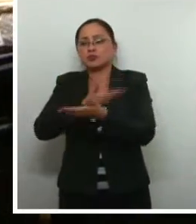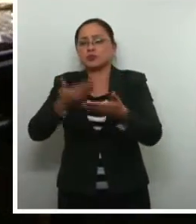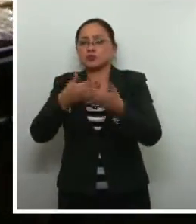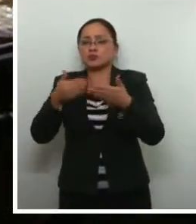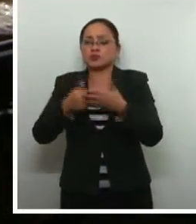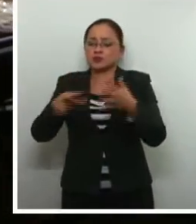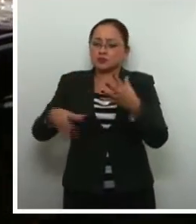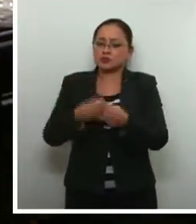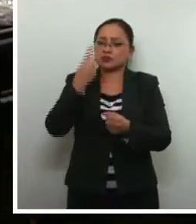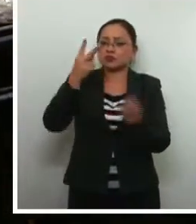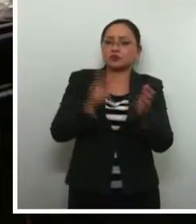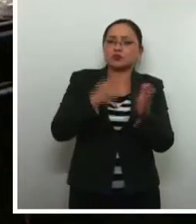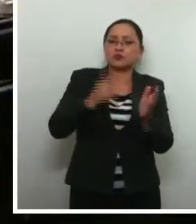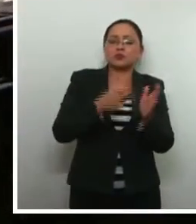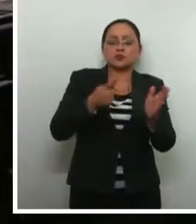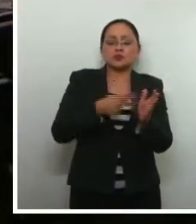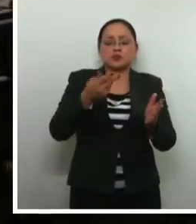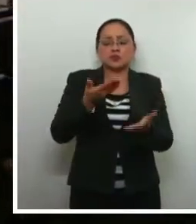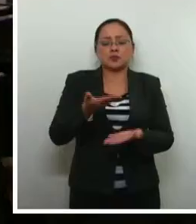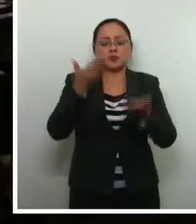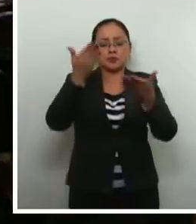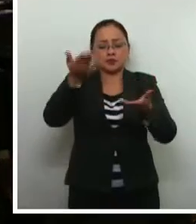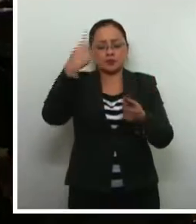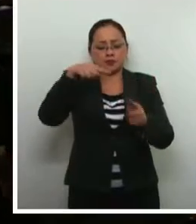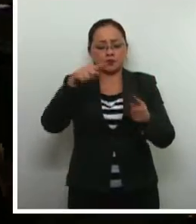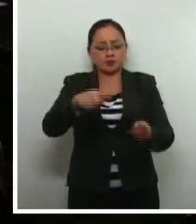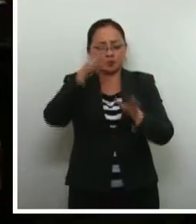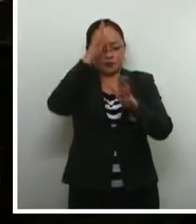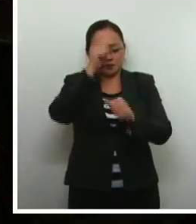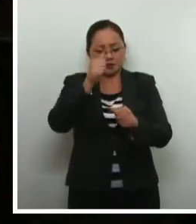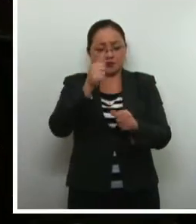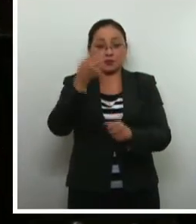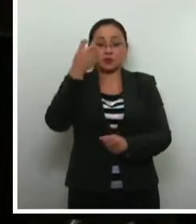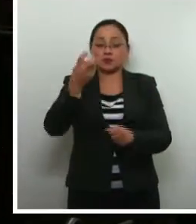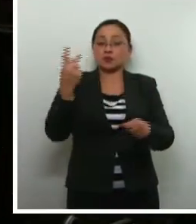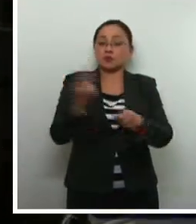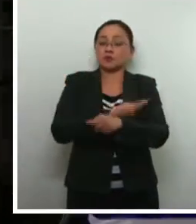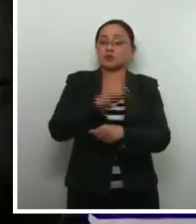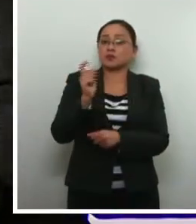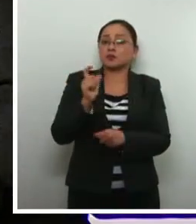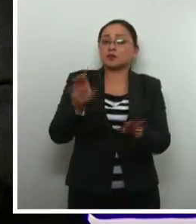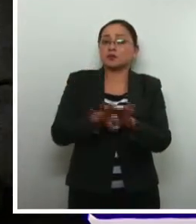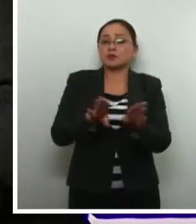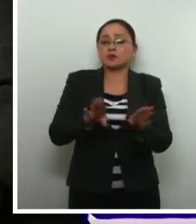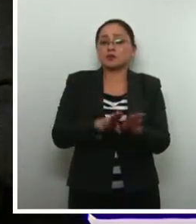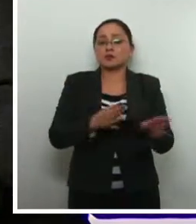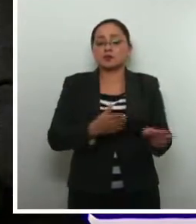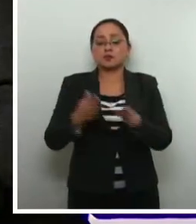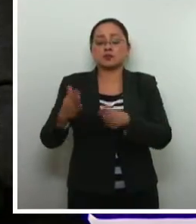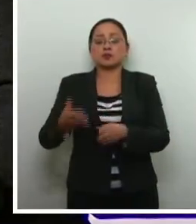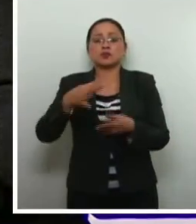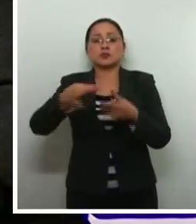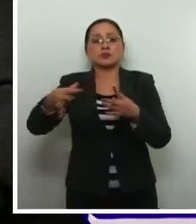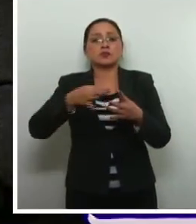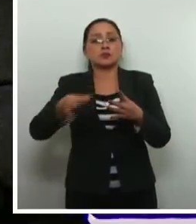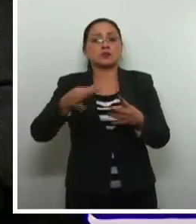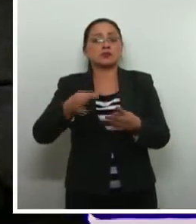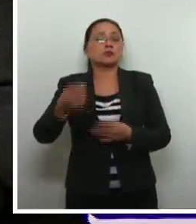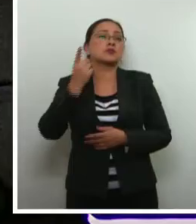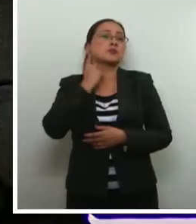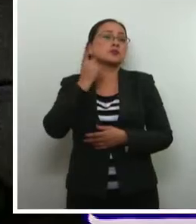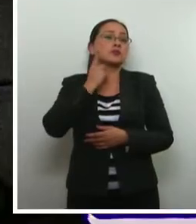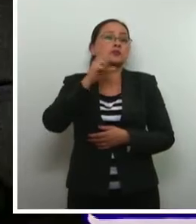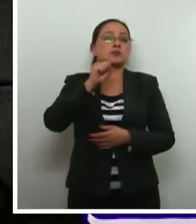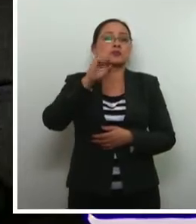en 2 ocasiones, someter acuerdos. Sucedió en el caso de las reservas del diputado